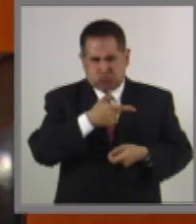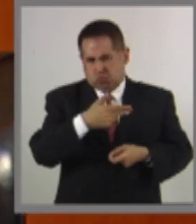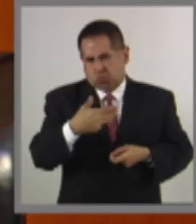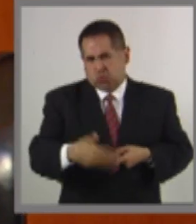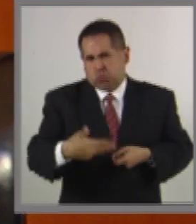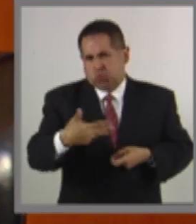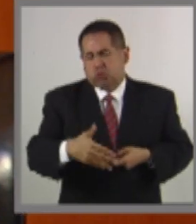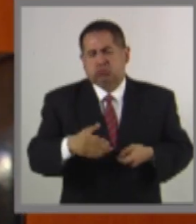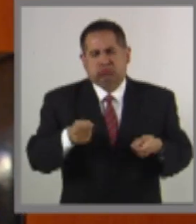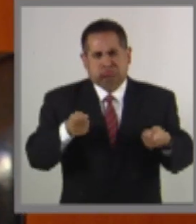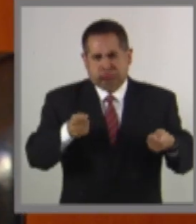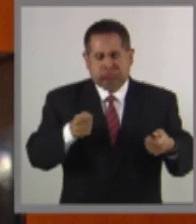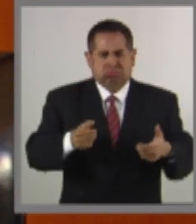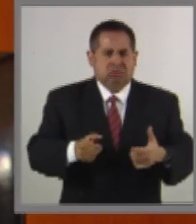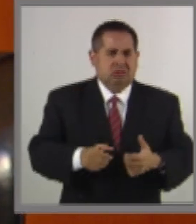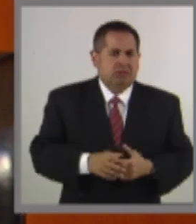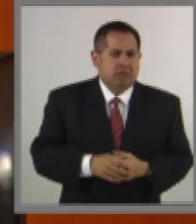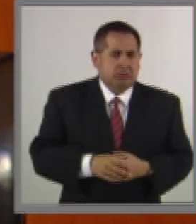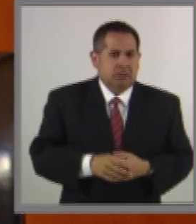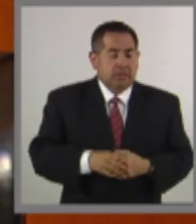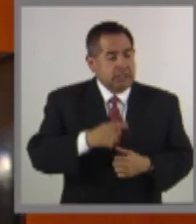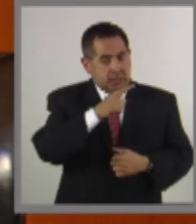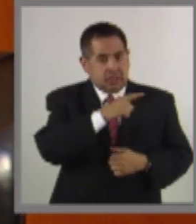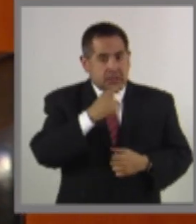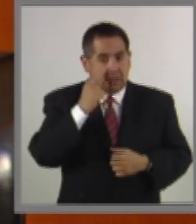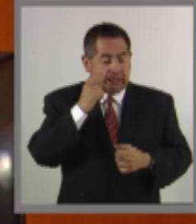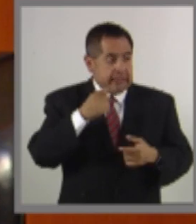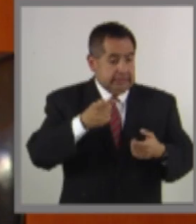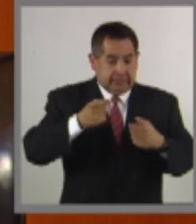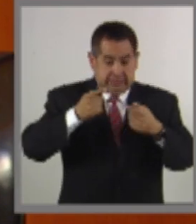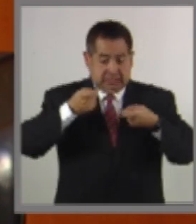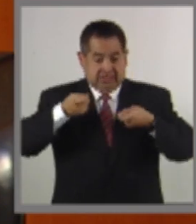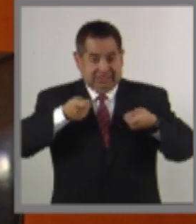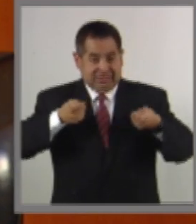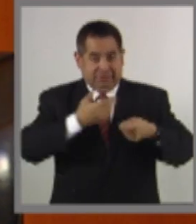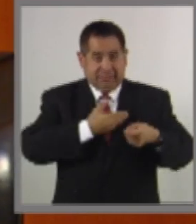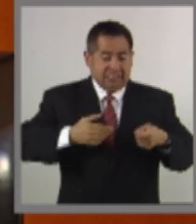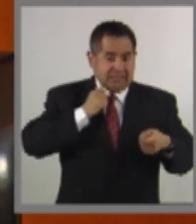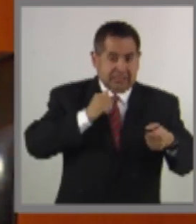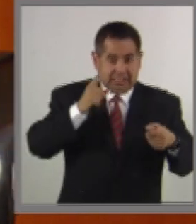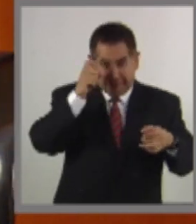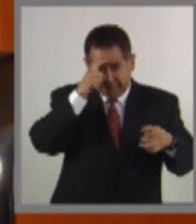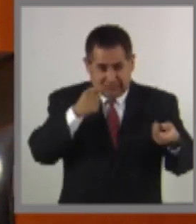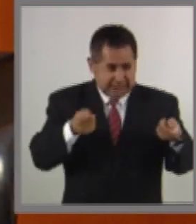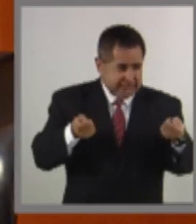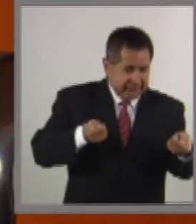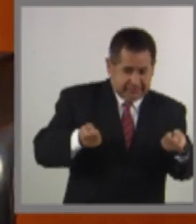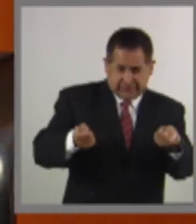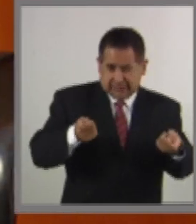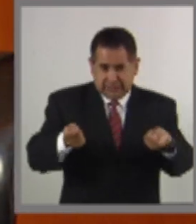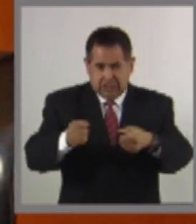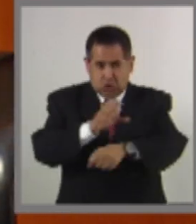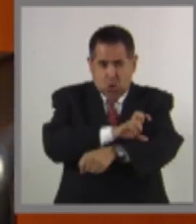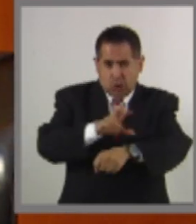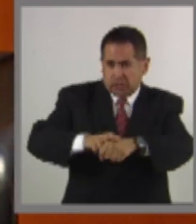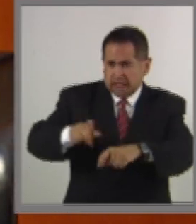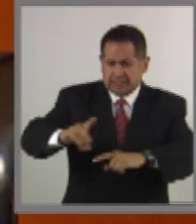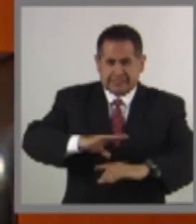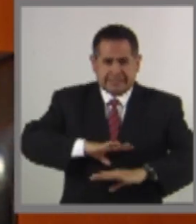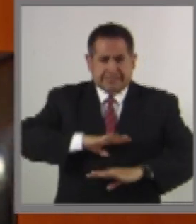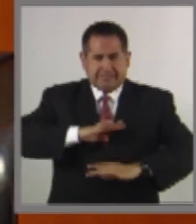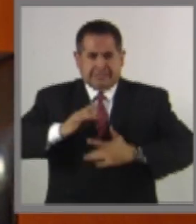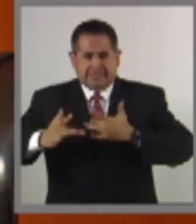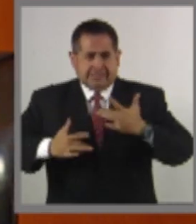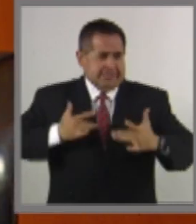República y ejerció ese difícil cargo de coordinar las pasiones,